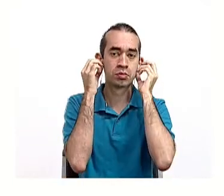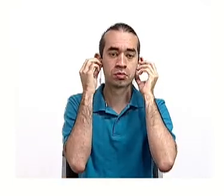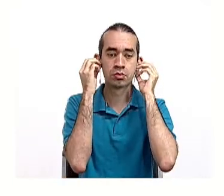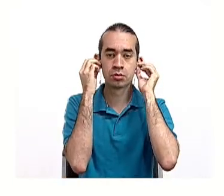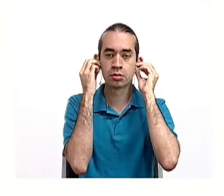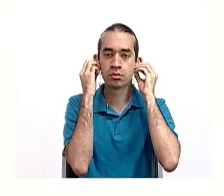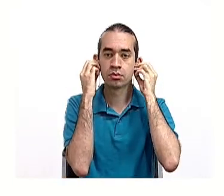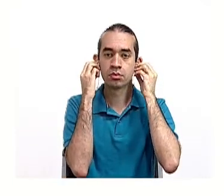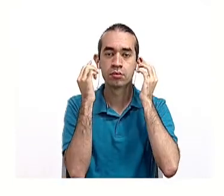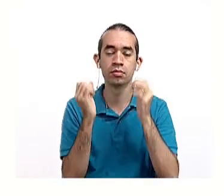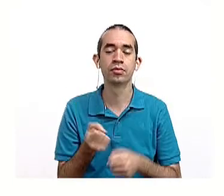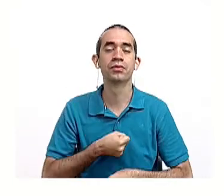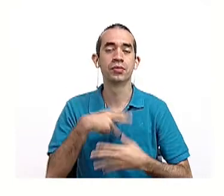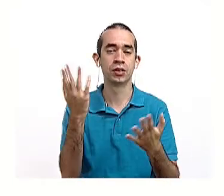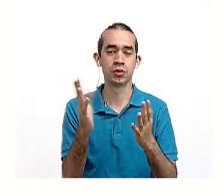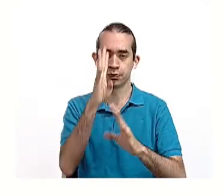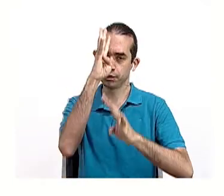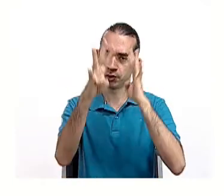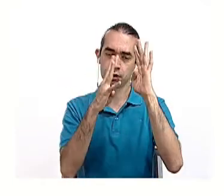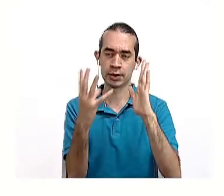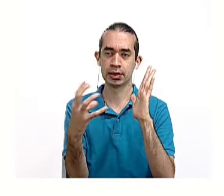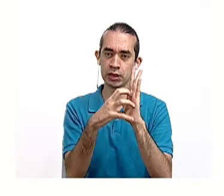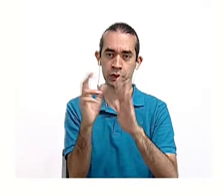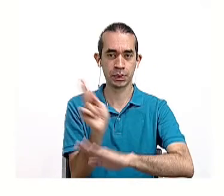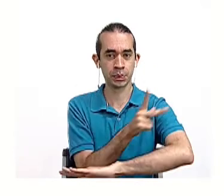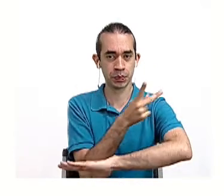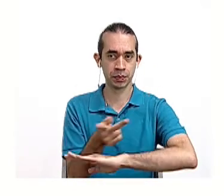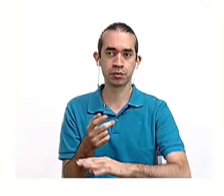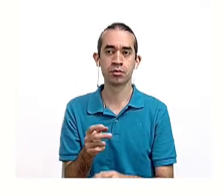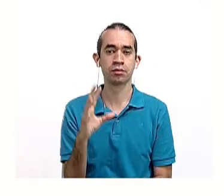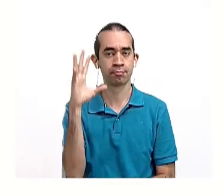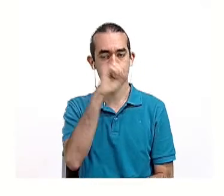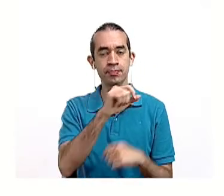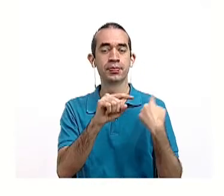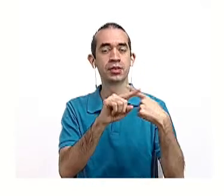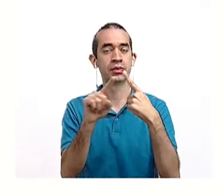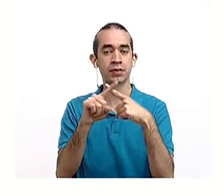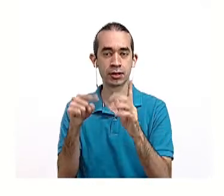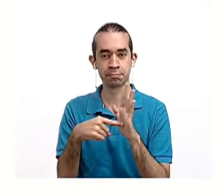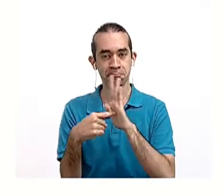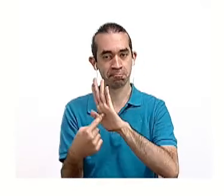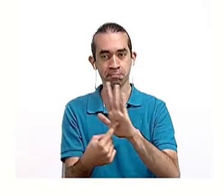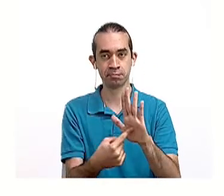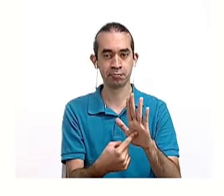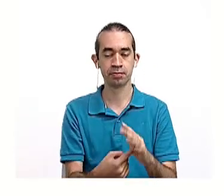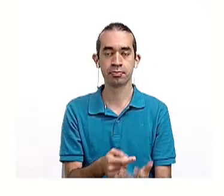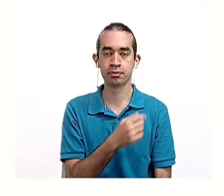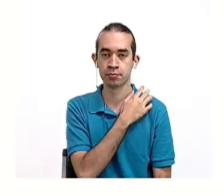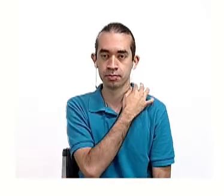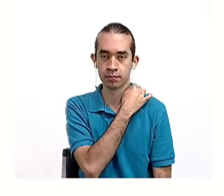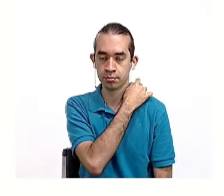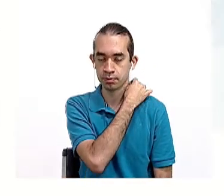expresión creadora del texto poético, veremos diferentes manifestaciones.